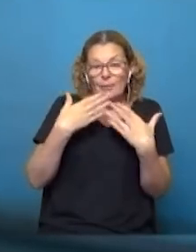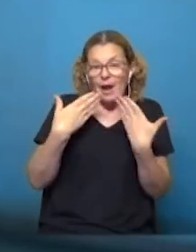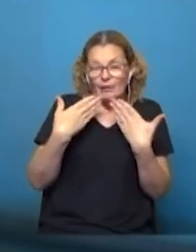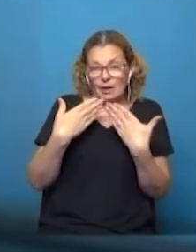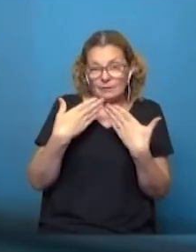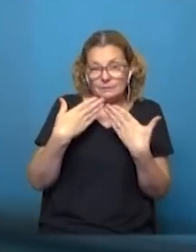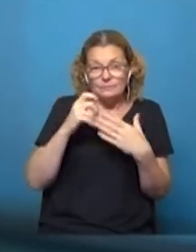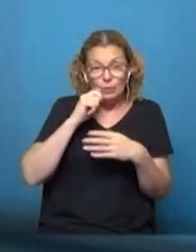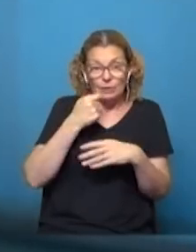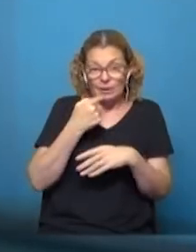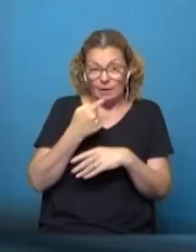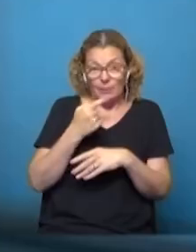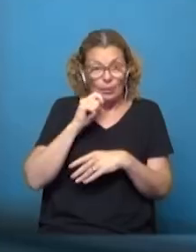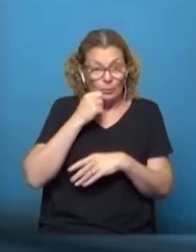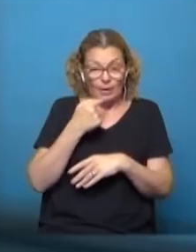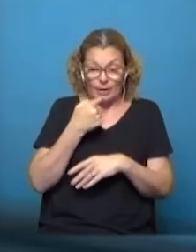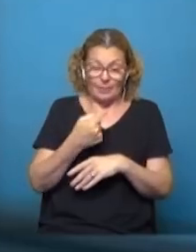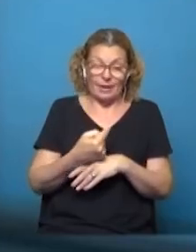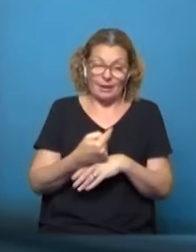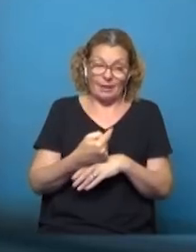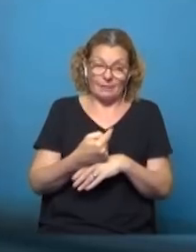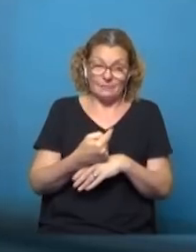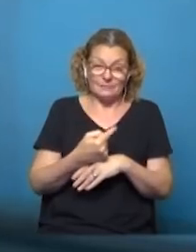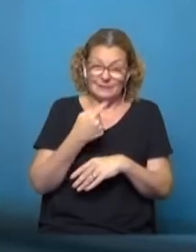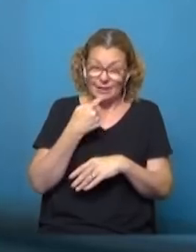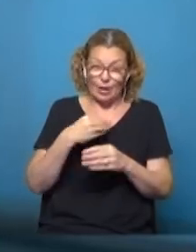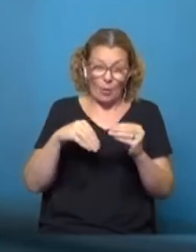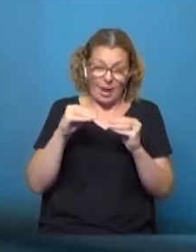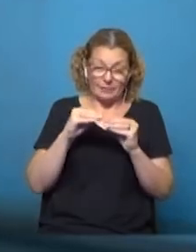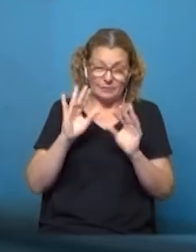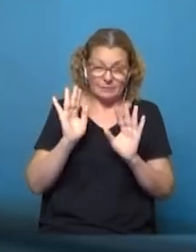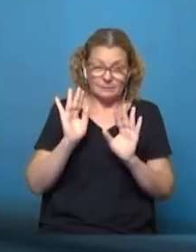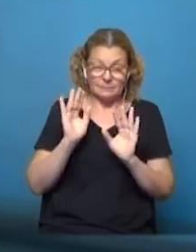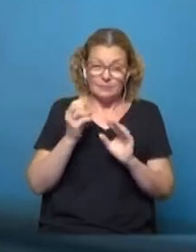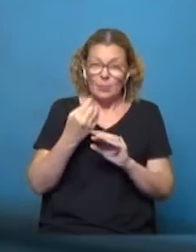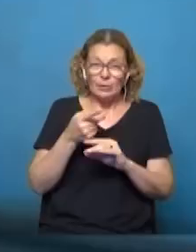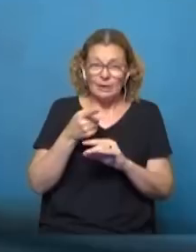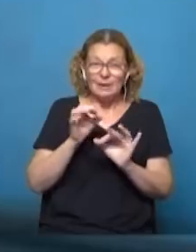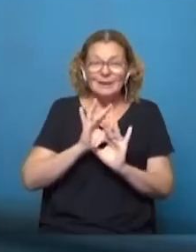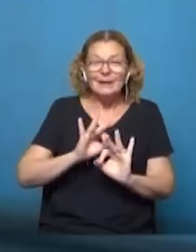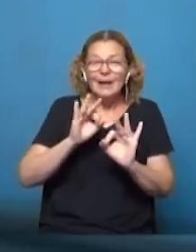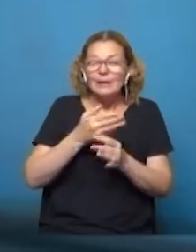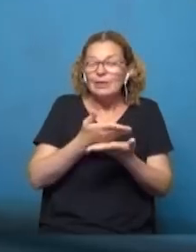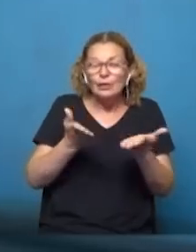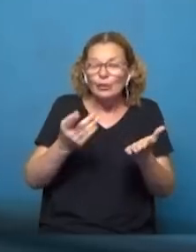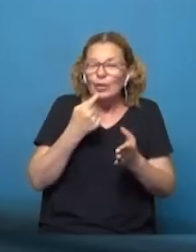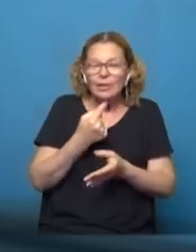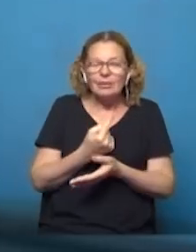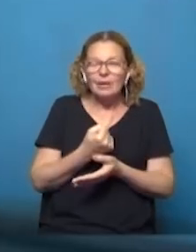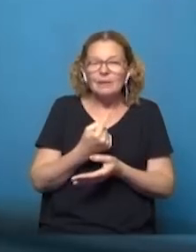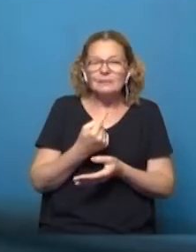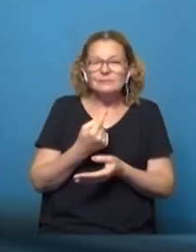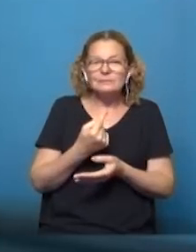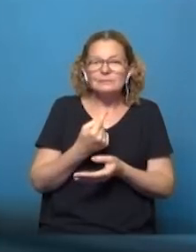me gustaría que me lo dijera pero te digo más por qué nadie de eso dice